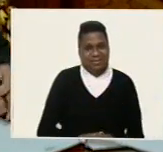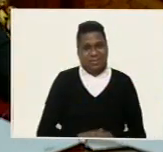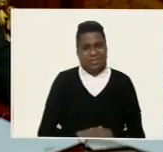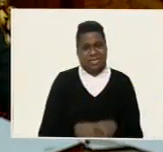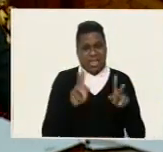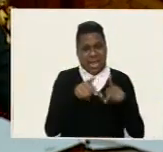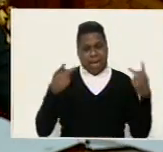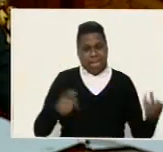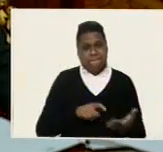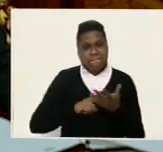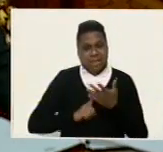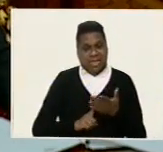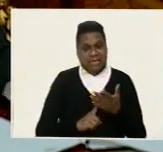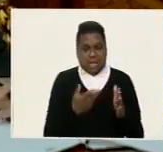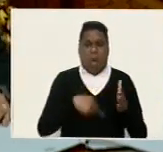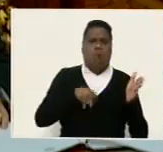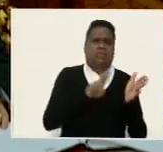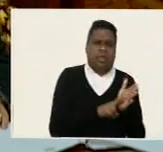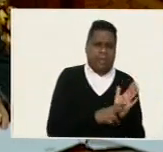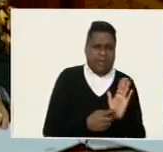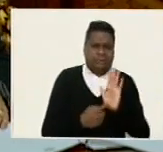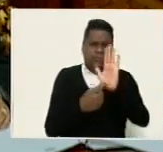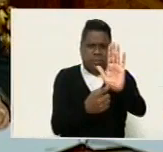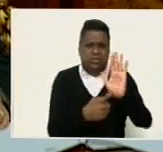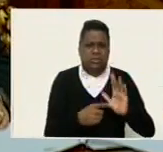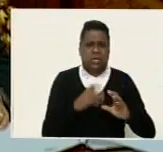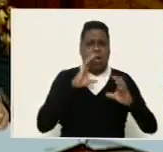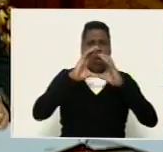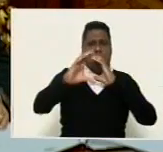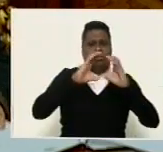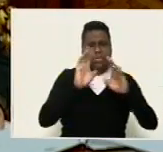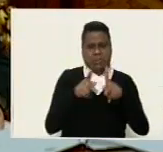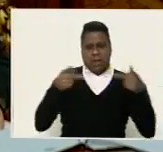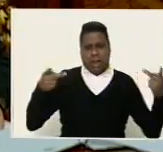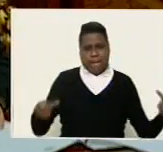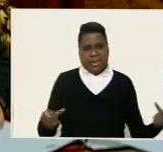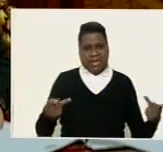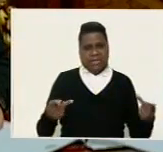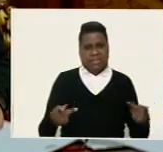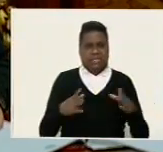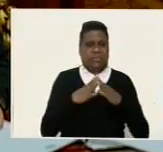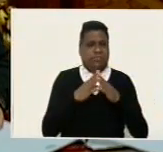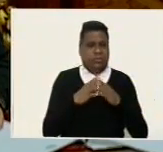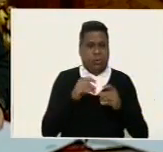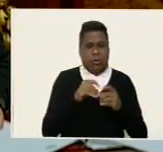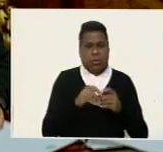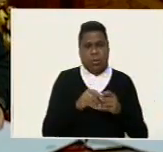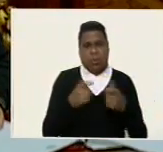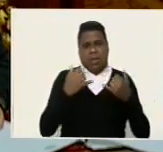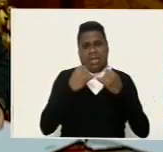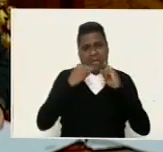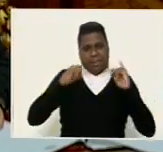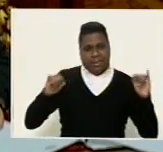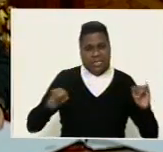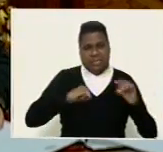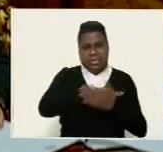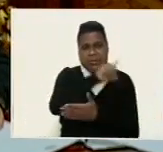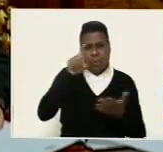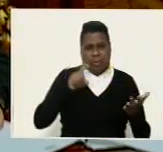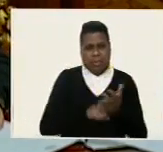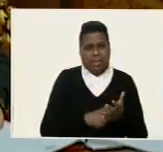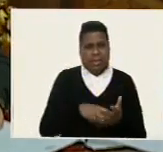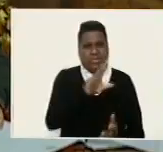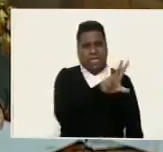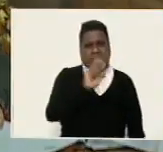del Orinoco reaparece como medio de comunicación y pertrecho de guerra para la independencia definitiva el